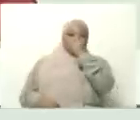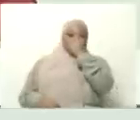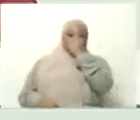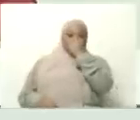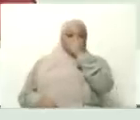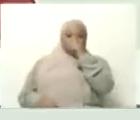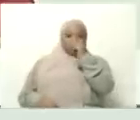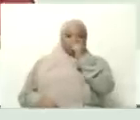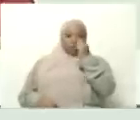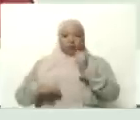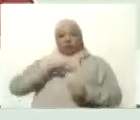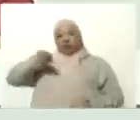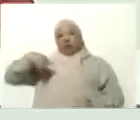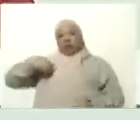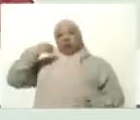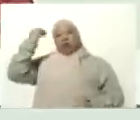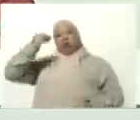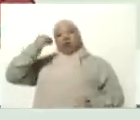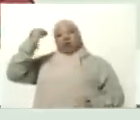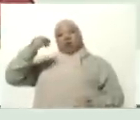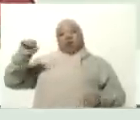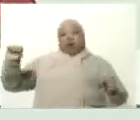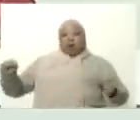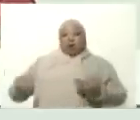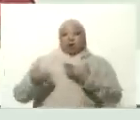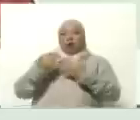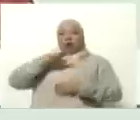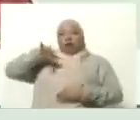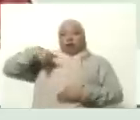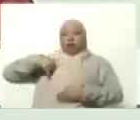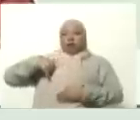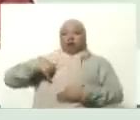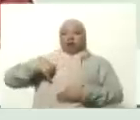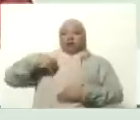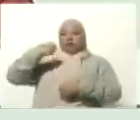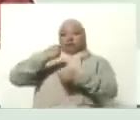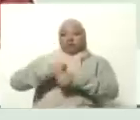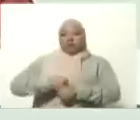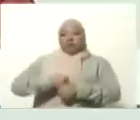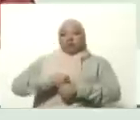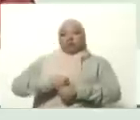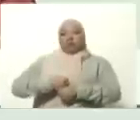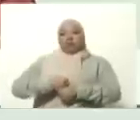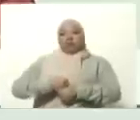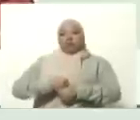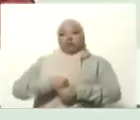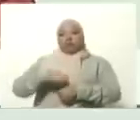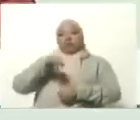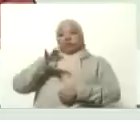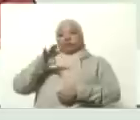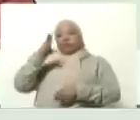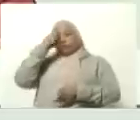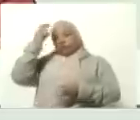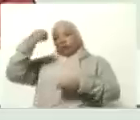para nosotros pensar que todas las esperanzas nuestras están depositadas en el acuerdo con Chevron. Eso sería muy